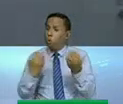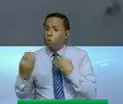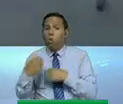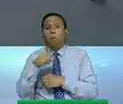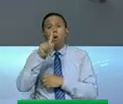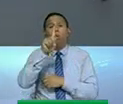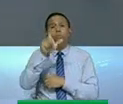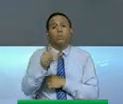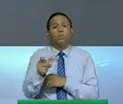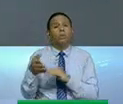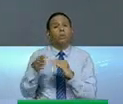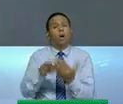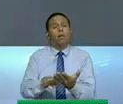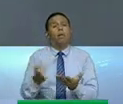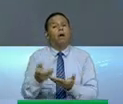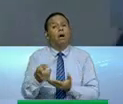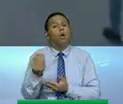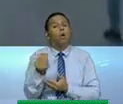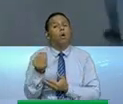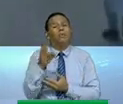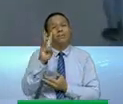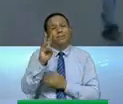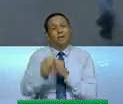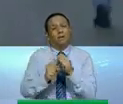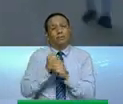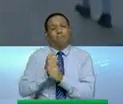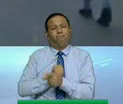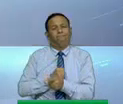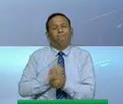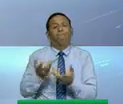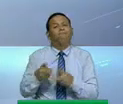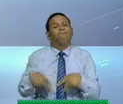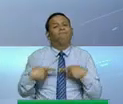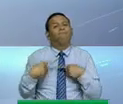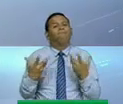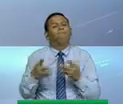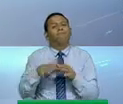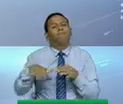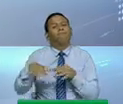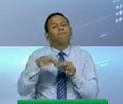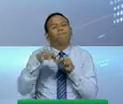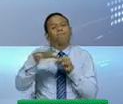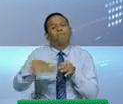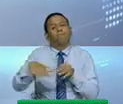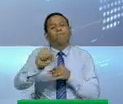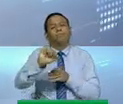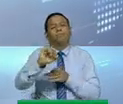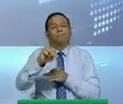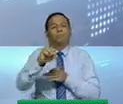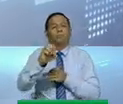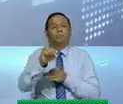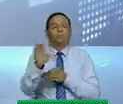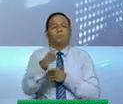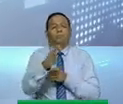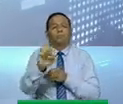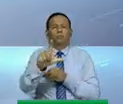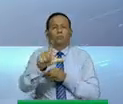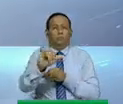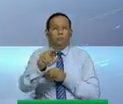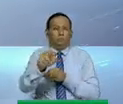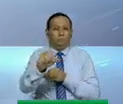les mencionaba, este joven de 16 años que vivía en el cantón Simón Bolívar en la provincia del Guayas, donde fue el epicentro de este